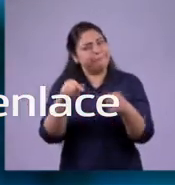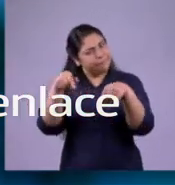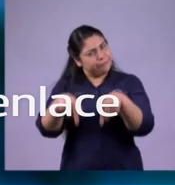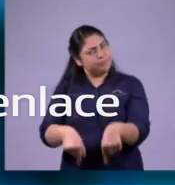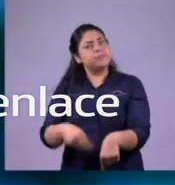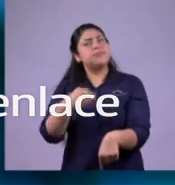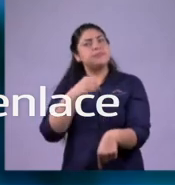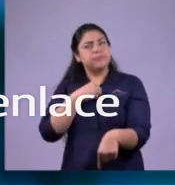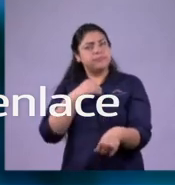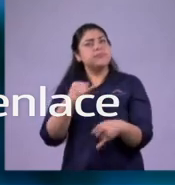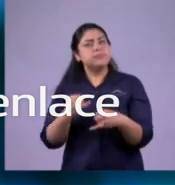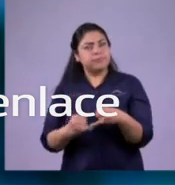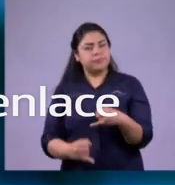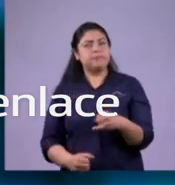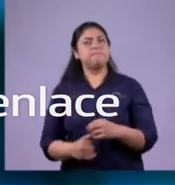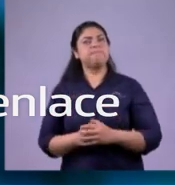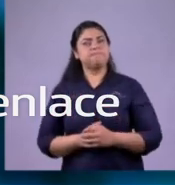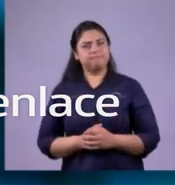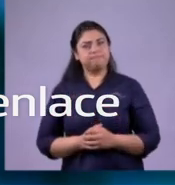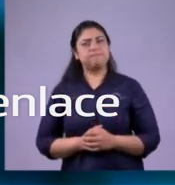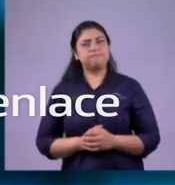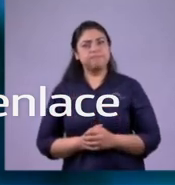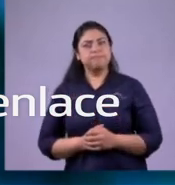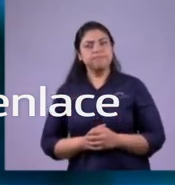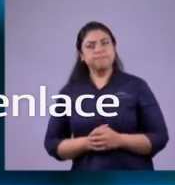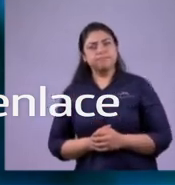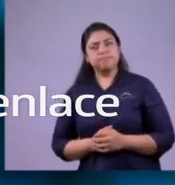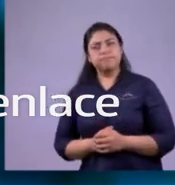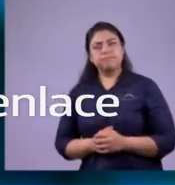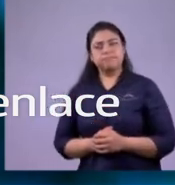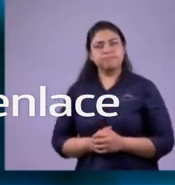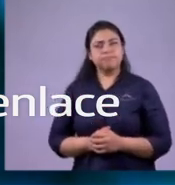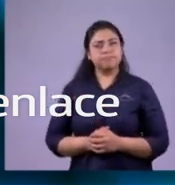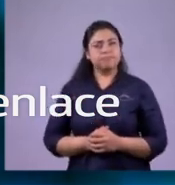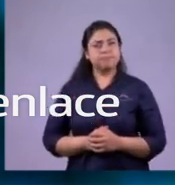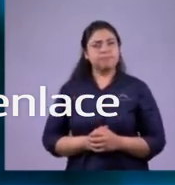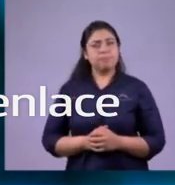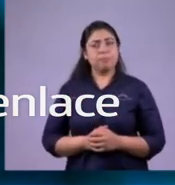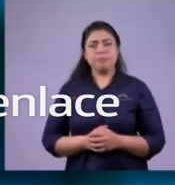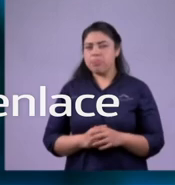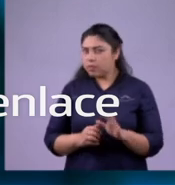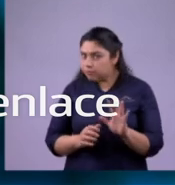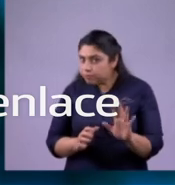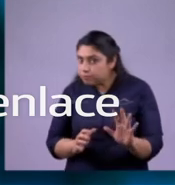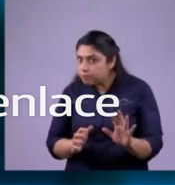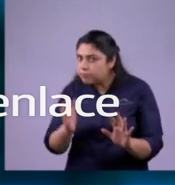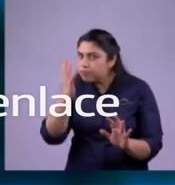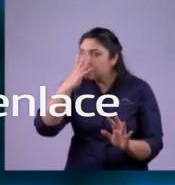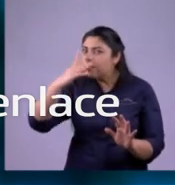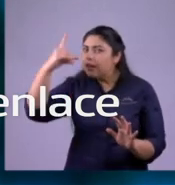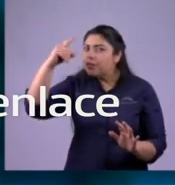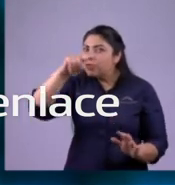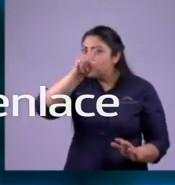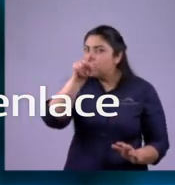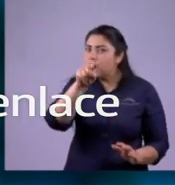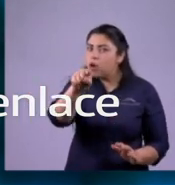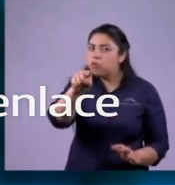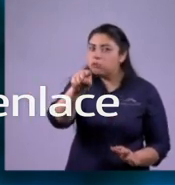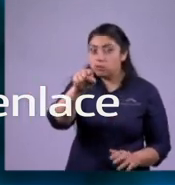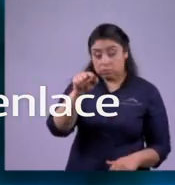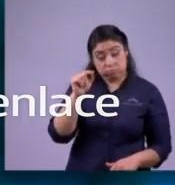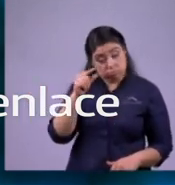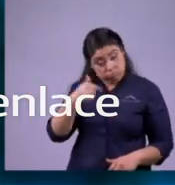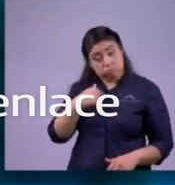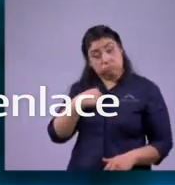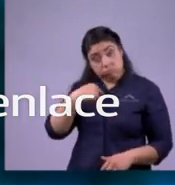este momento con algo que me impresionó si dios pregunta debemos responderle